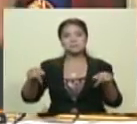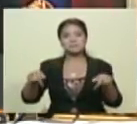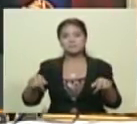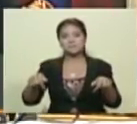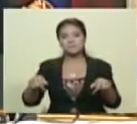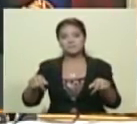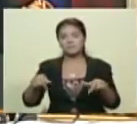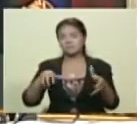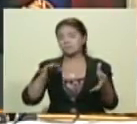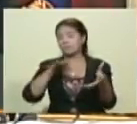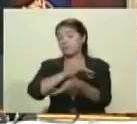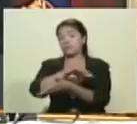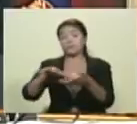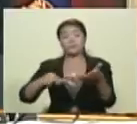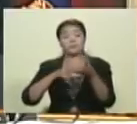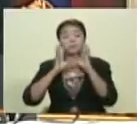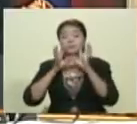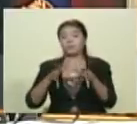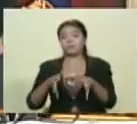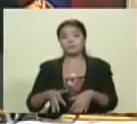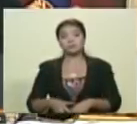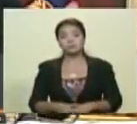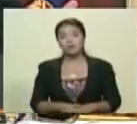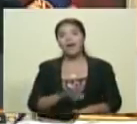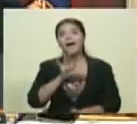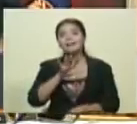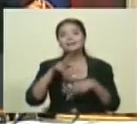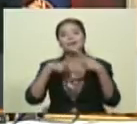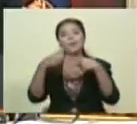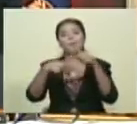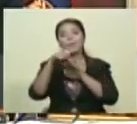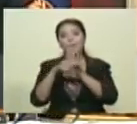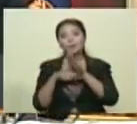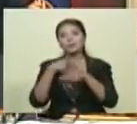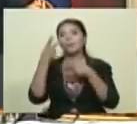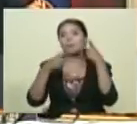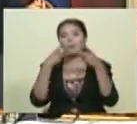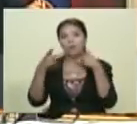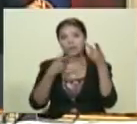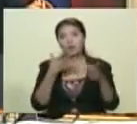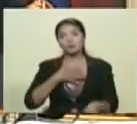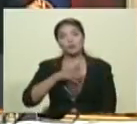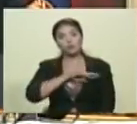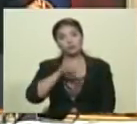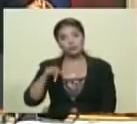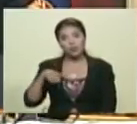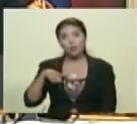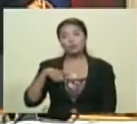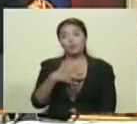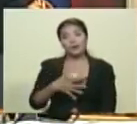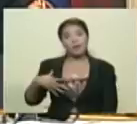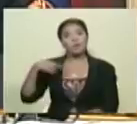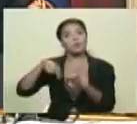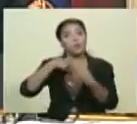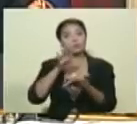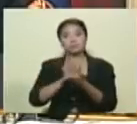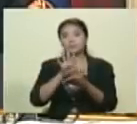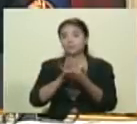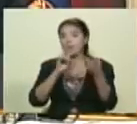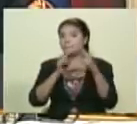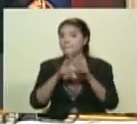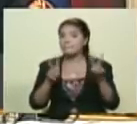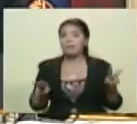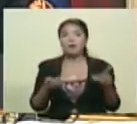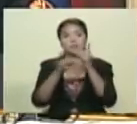en un caos. Así son los procesos políticos. Nosotros queremos hacer una revolución en paz,